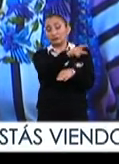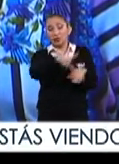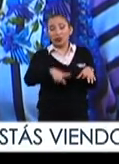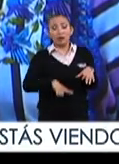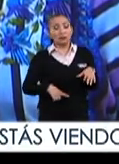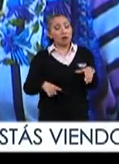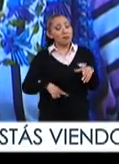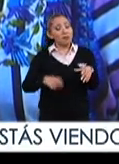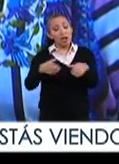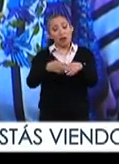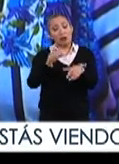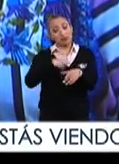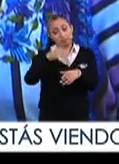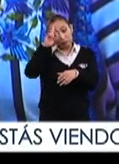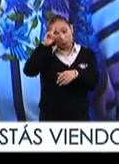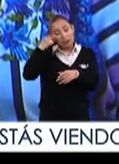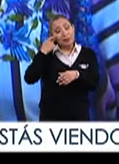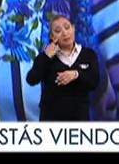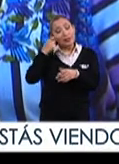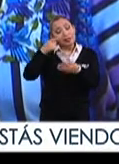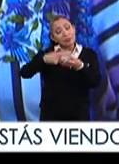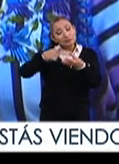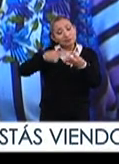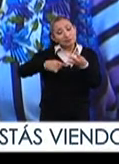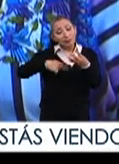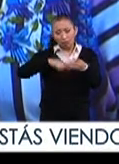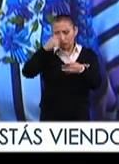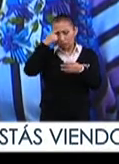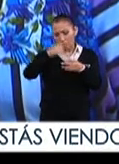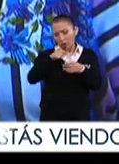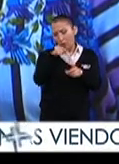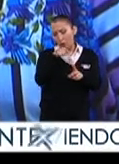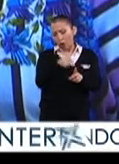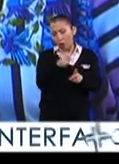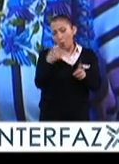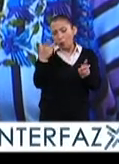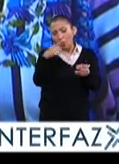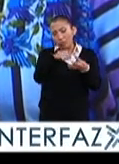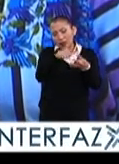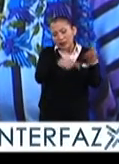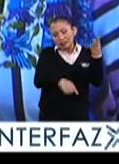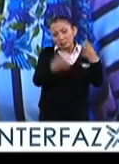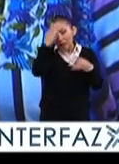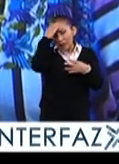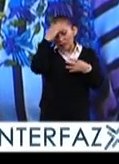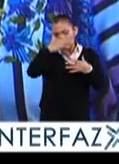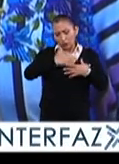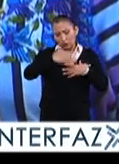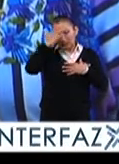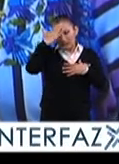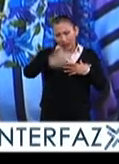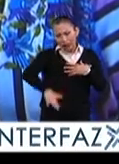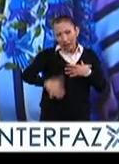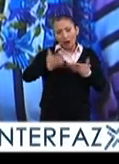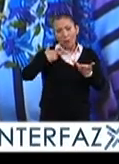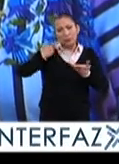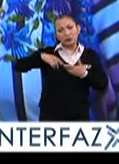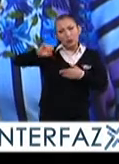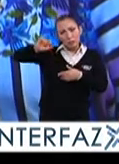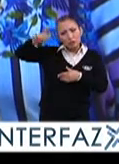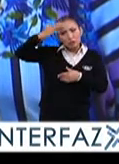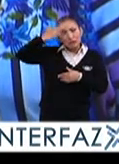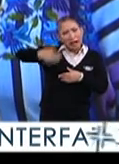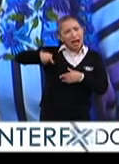estados necesitan asesoría. Yo pienso que UNAM tiene un conjunto de experiencias, de